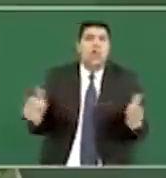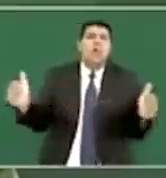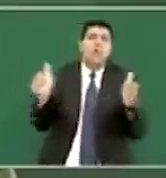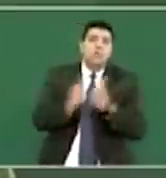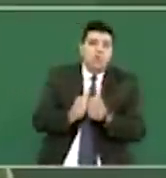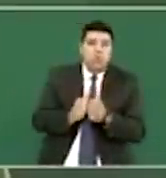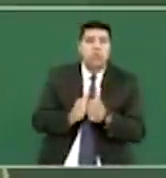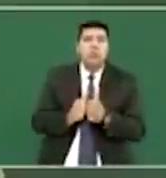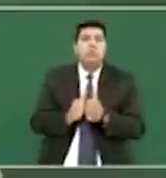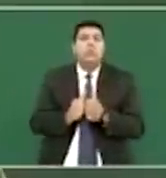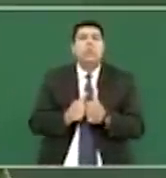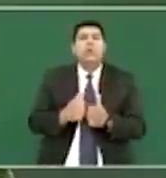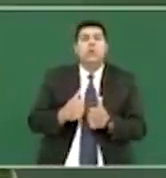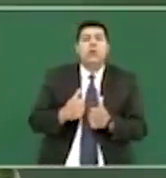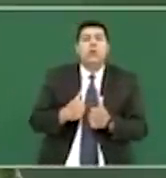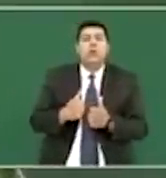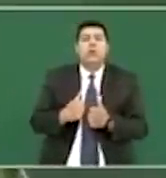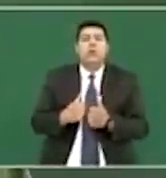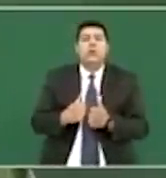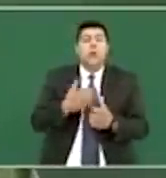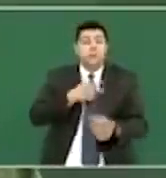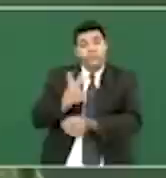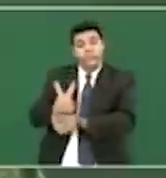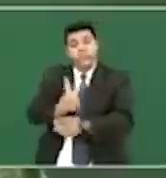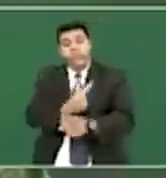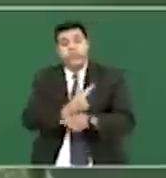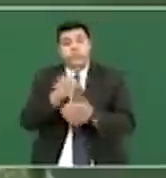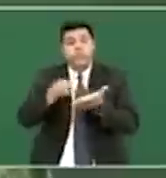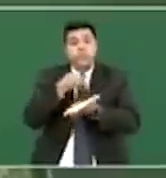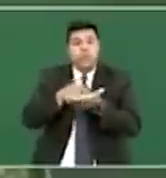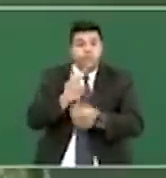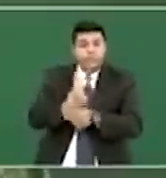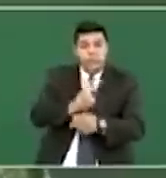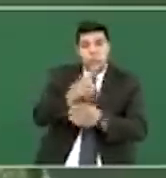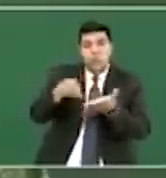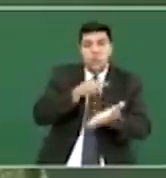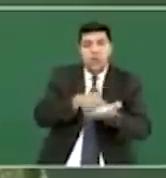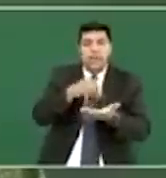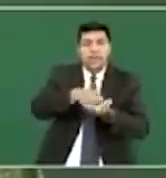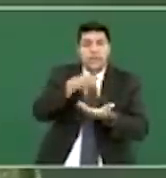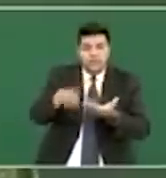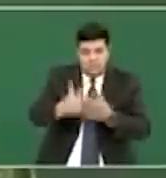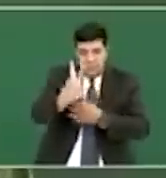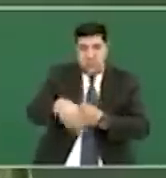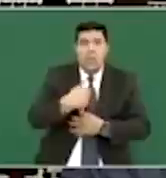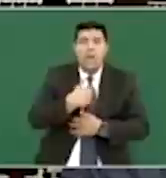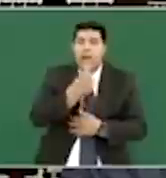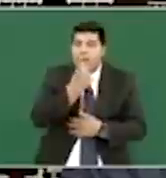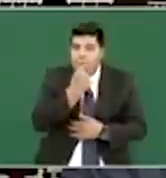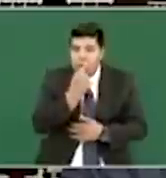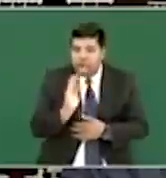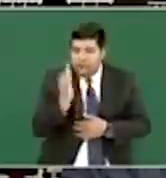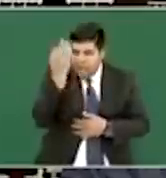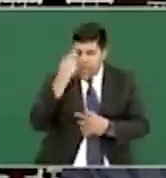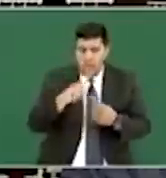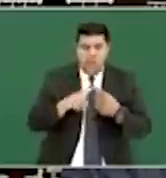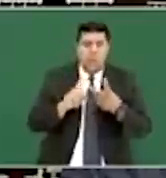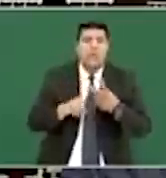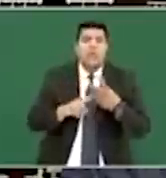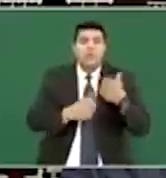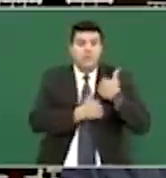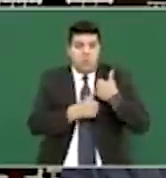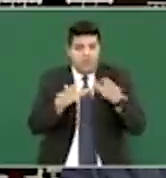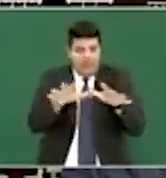con reconocimientos en esos puntos, reconocimientos donde va Policía Federal,